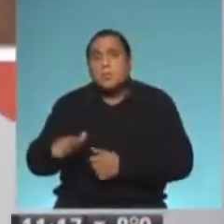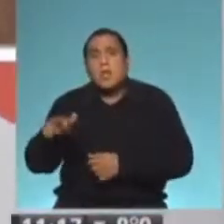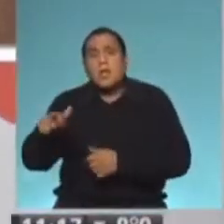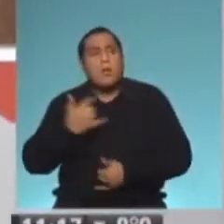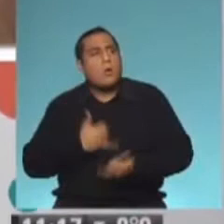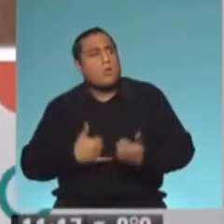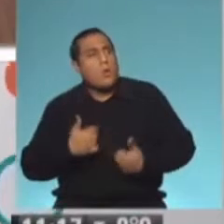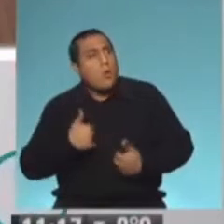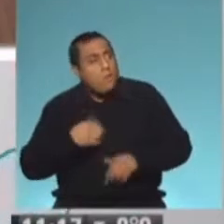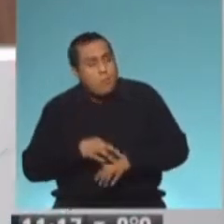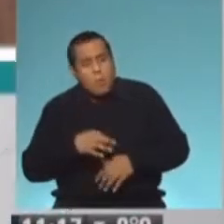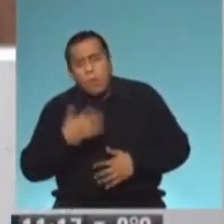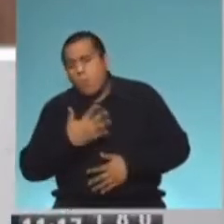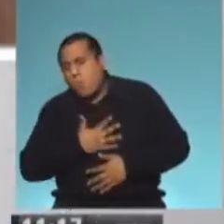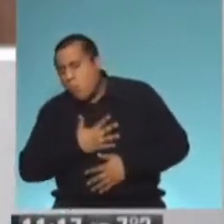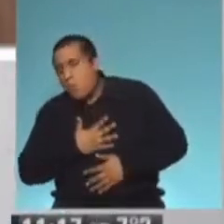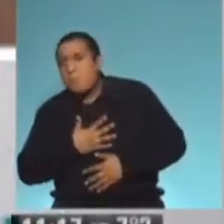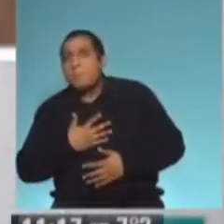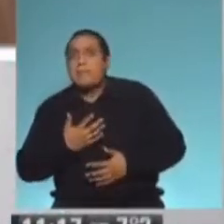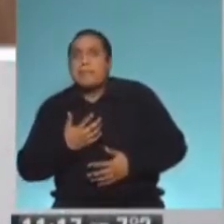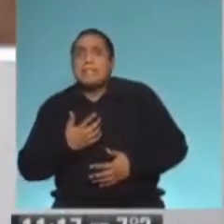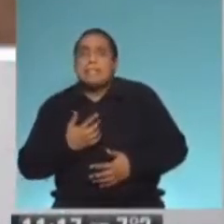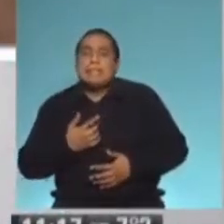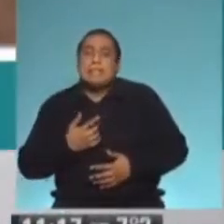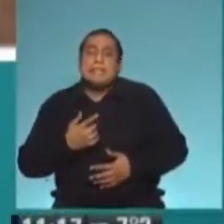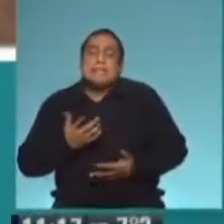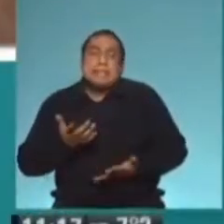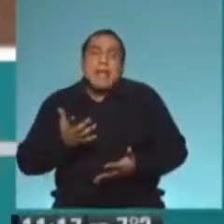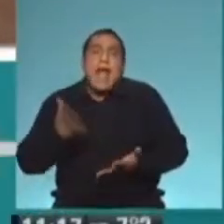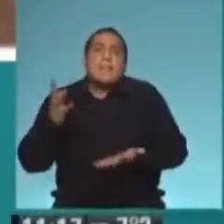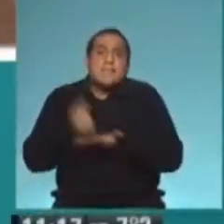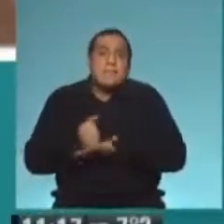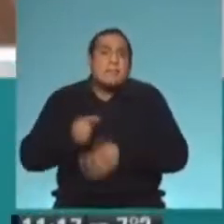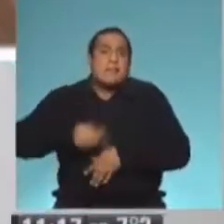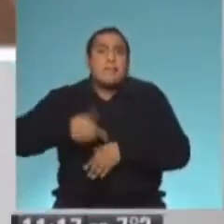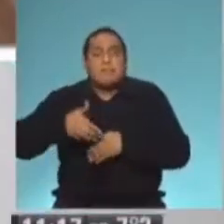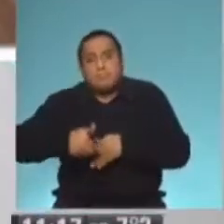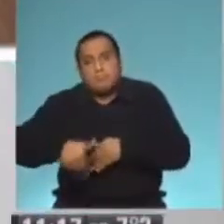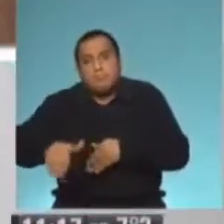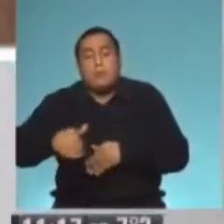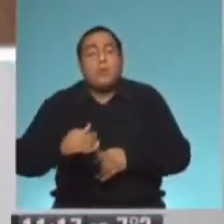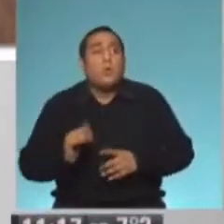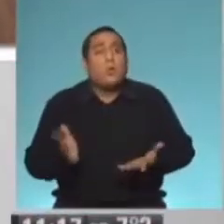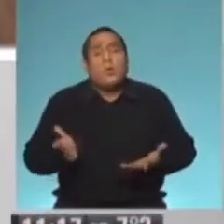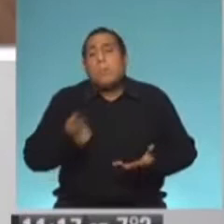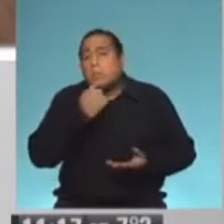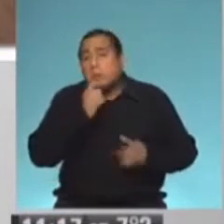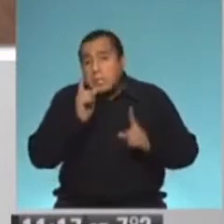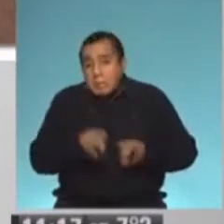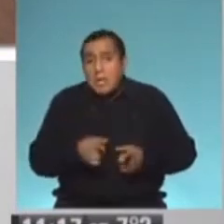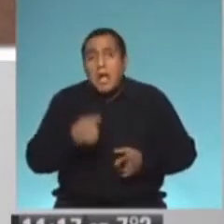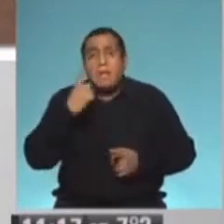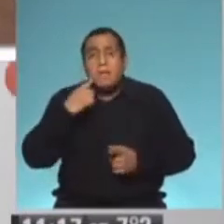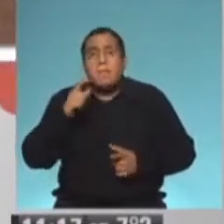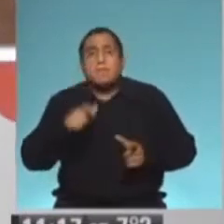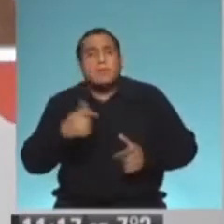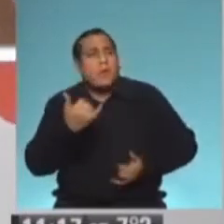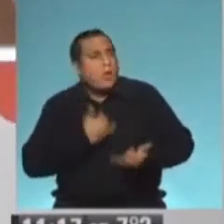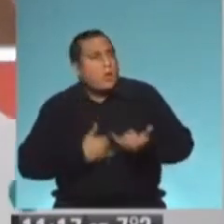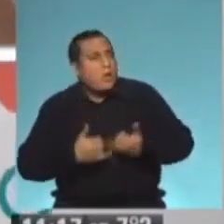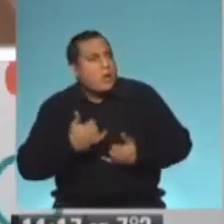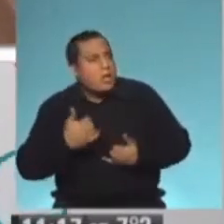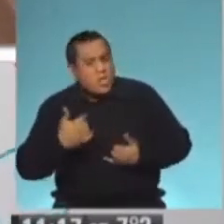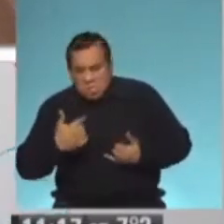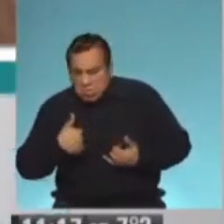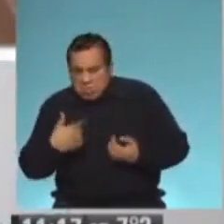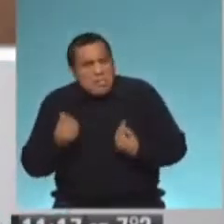veces no están las herramientas también y hay una complejidad en el diagnóstico, muchas veces que el paciente queda como diciendo, no termino de entender qué